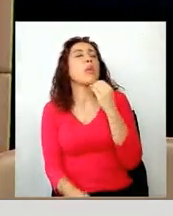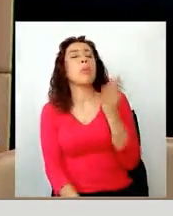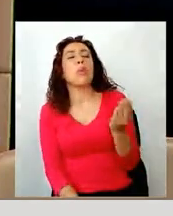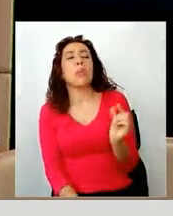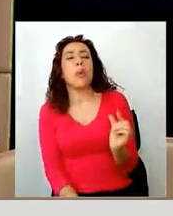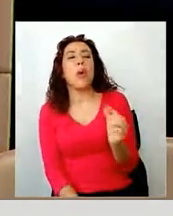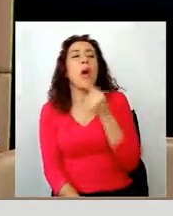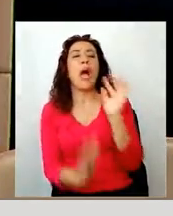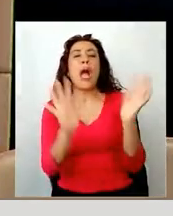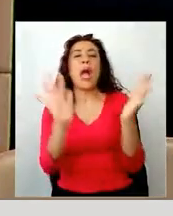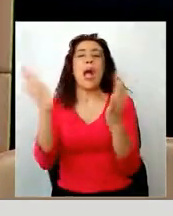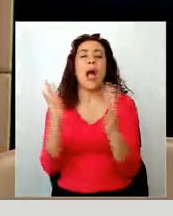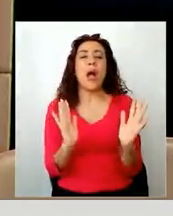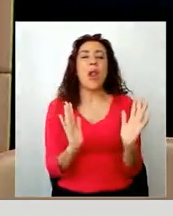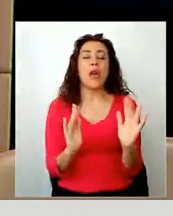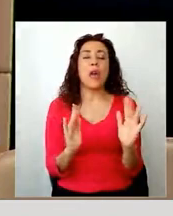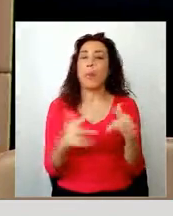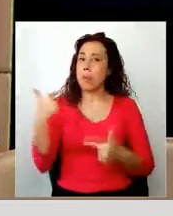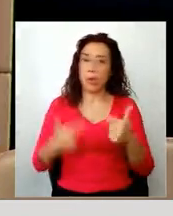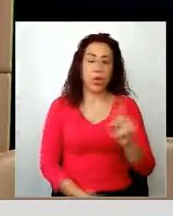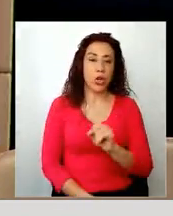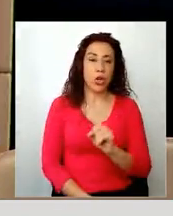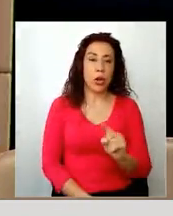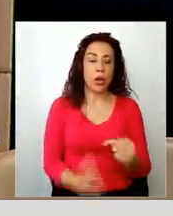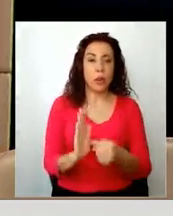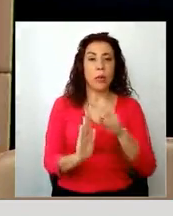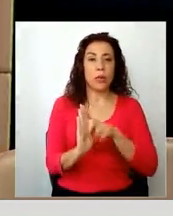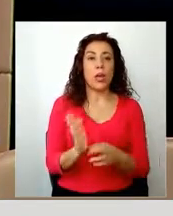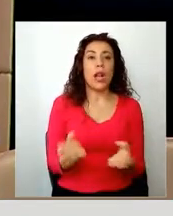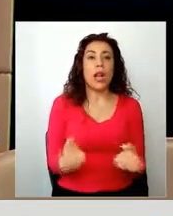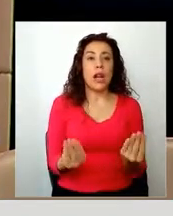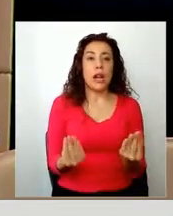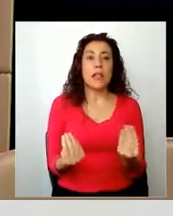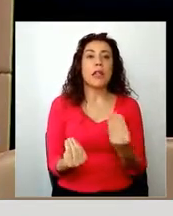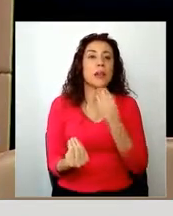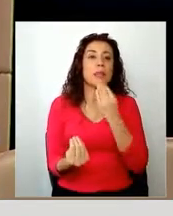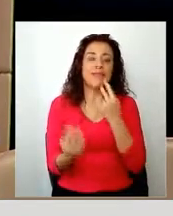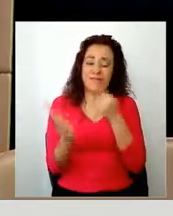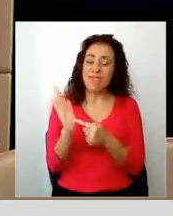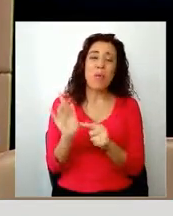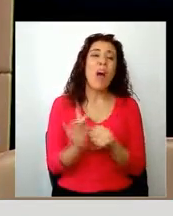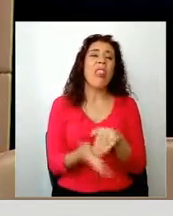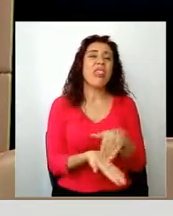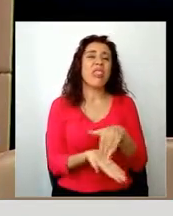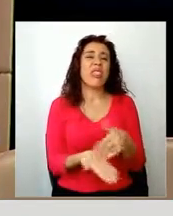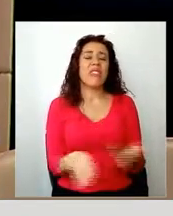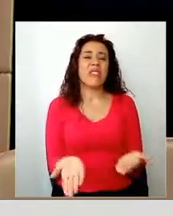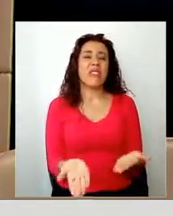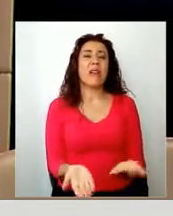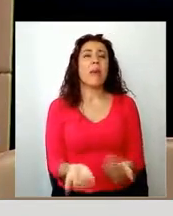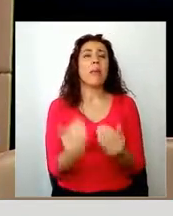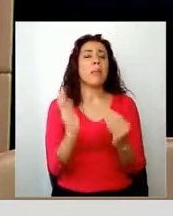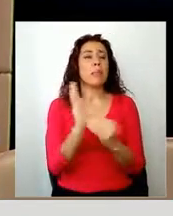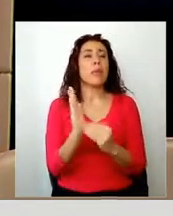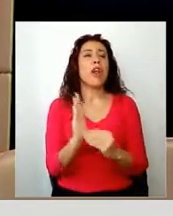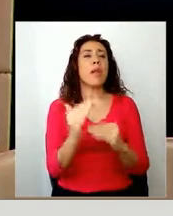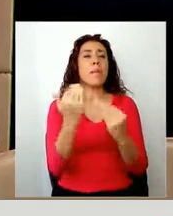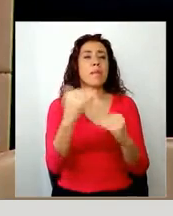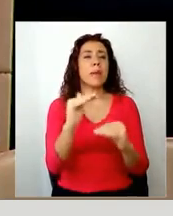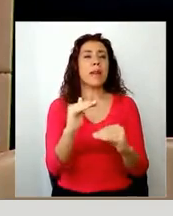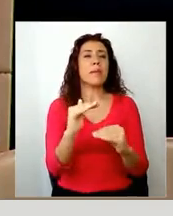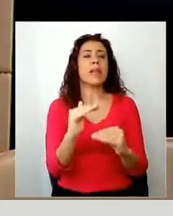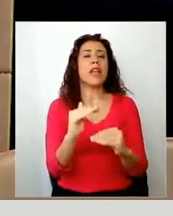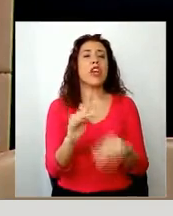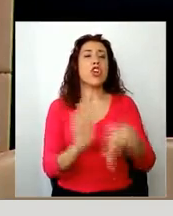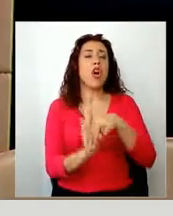ahora bien este proyecto es necesario pero lo veo un poco tímido fija un marco normativo mínimo pero aún no se hace